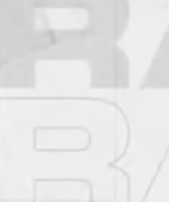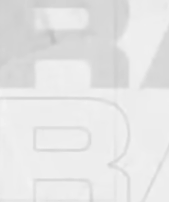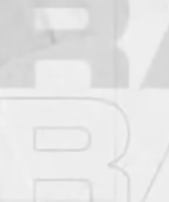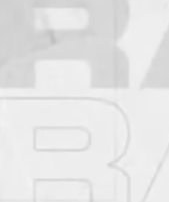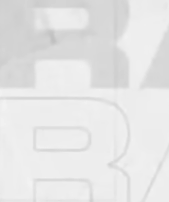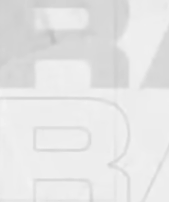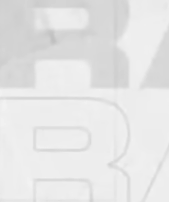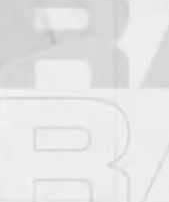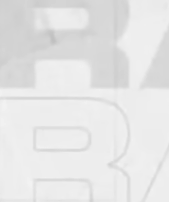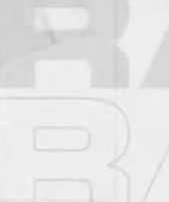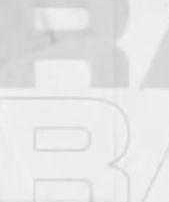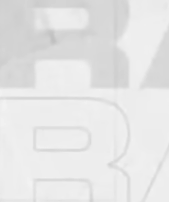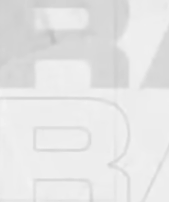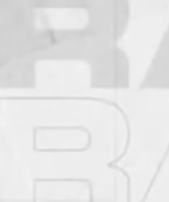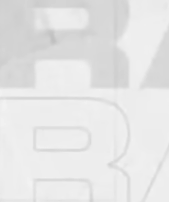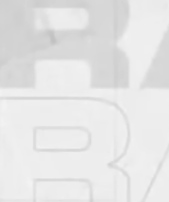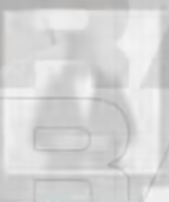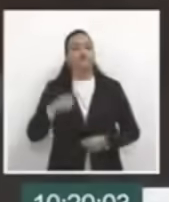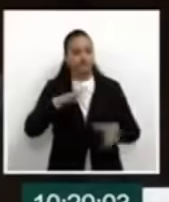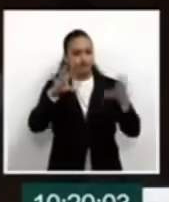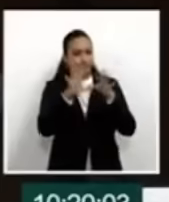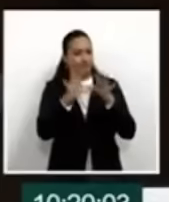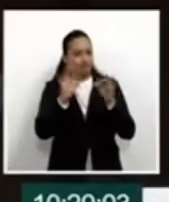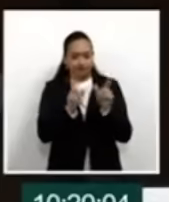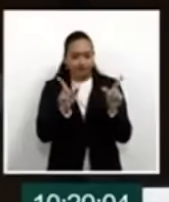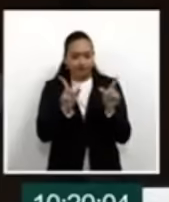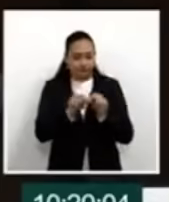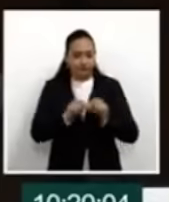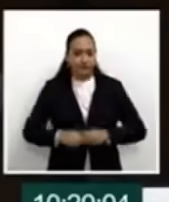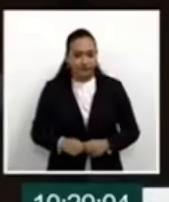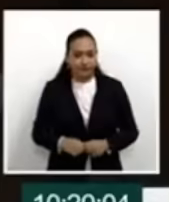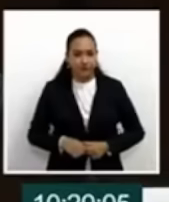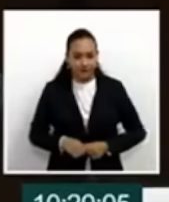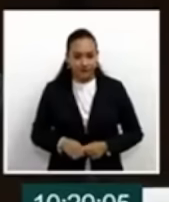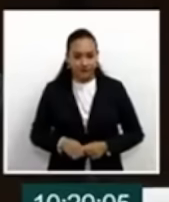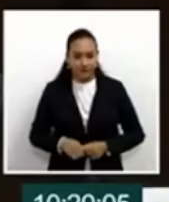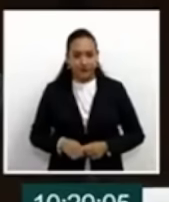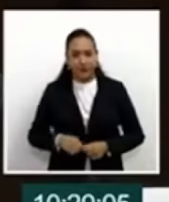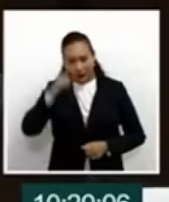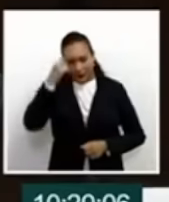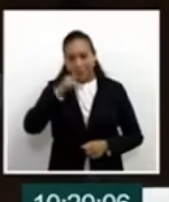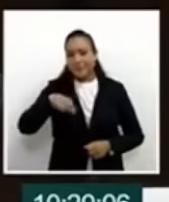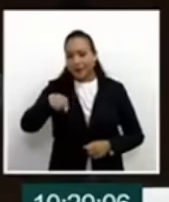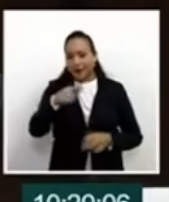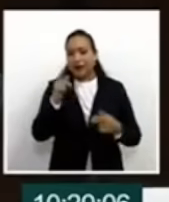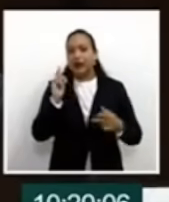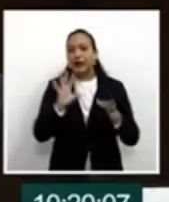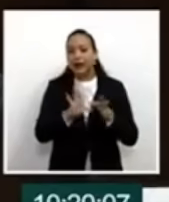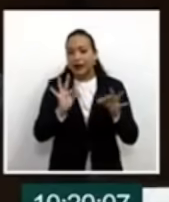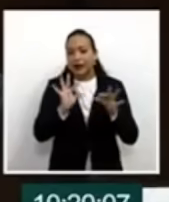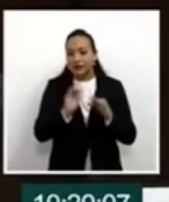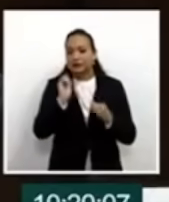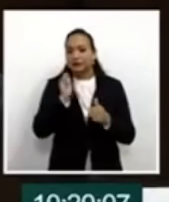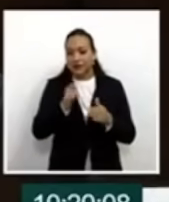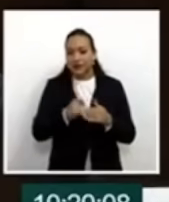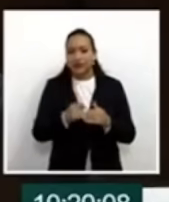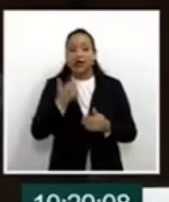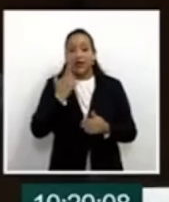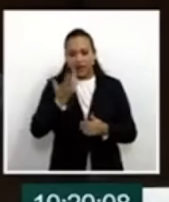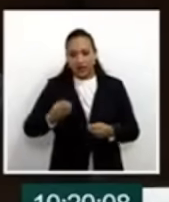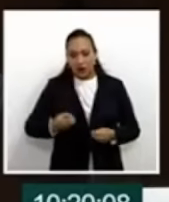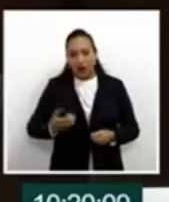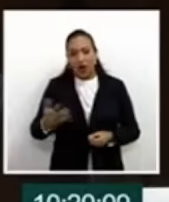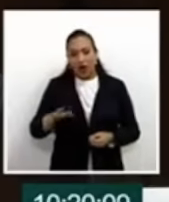Batres, Loreta Ortiz y Margarita Ríos Farjat conozcan sus casos contra una deuda que